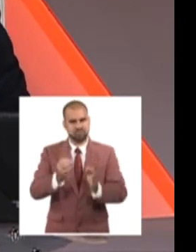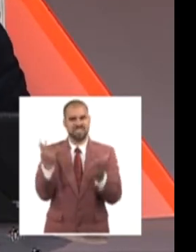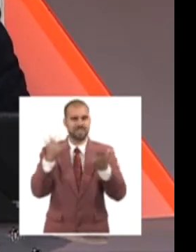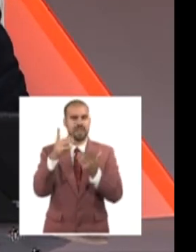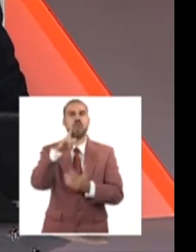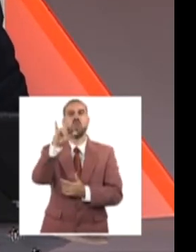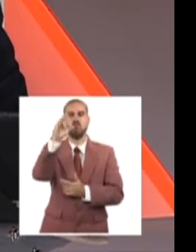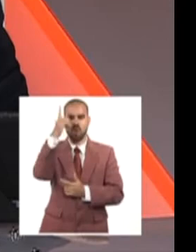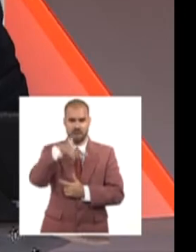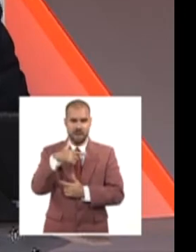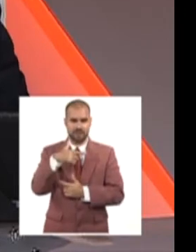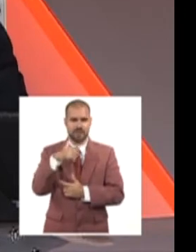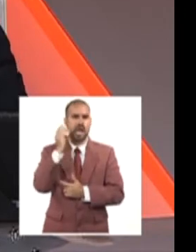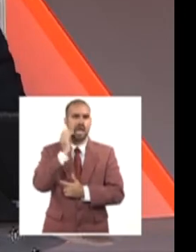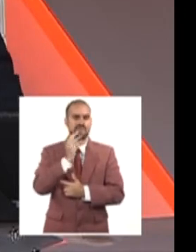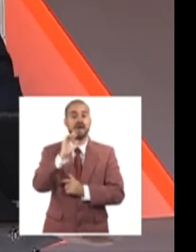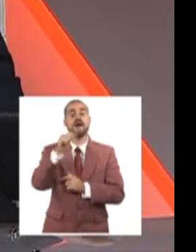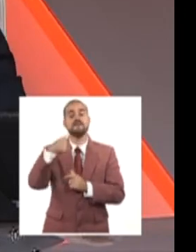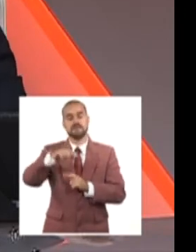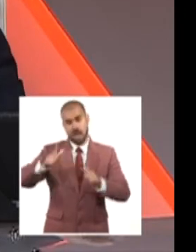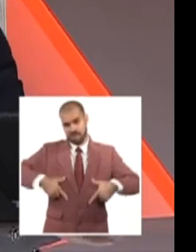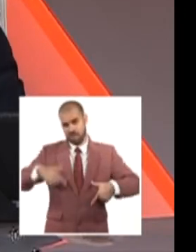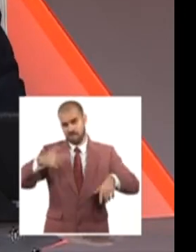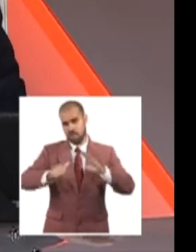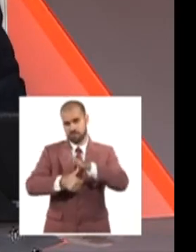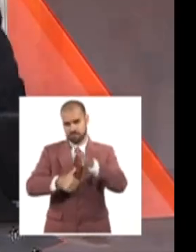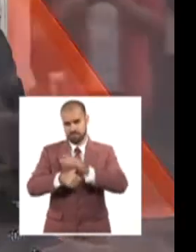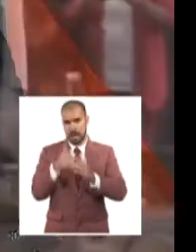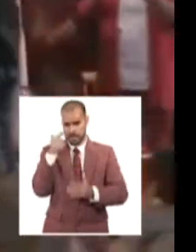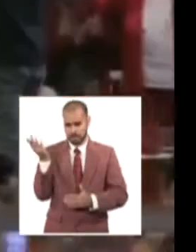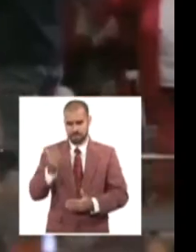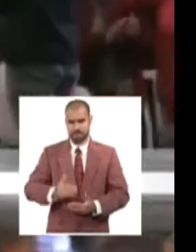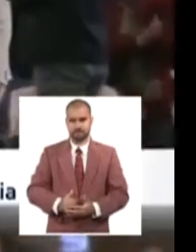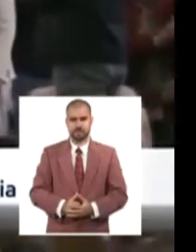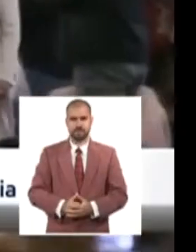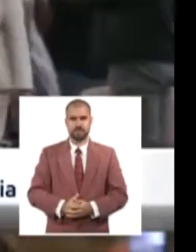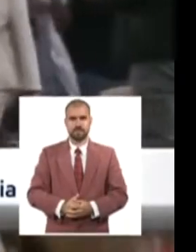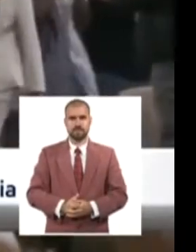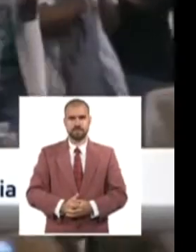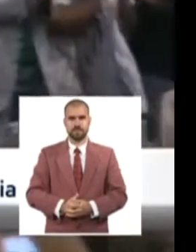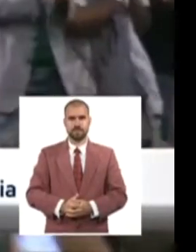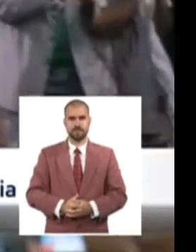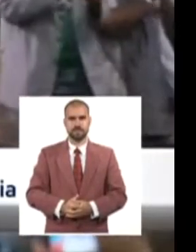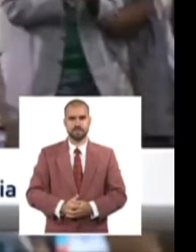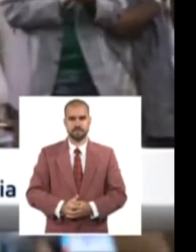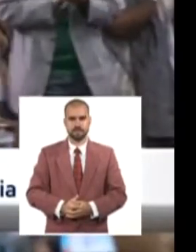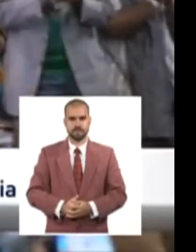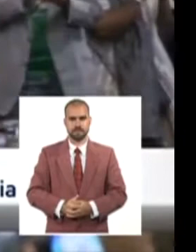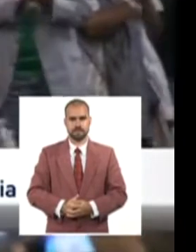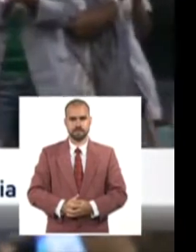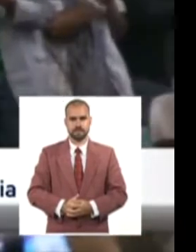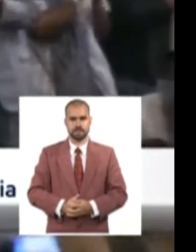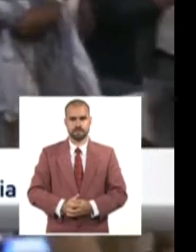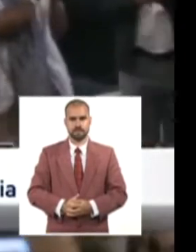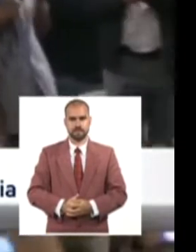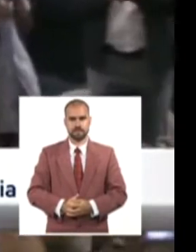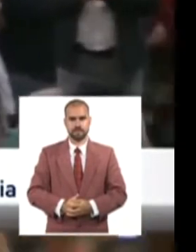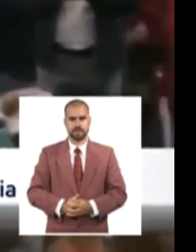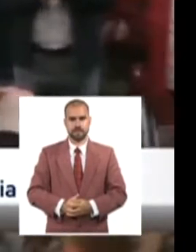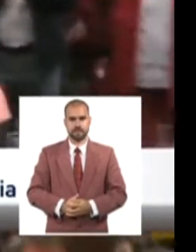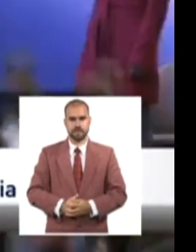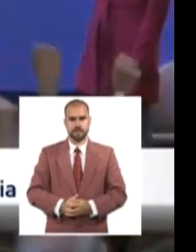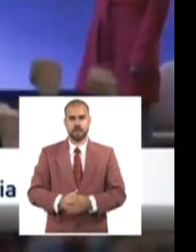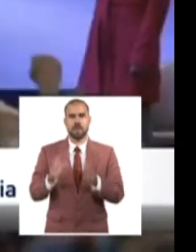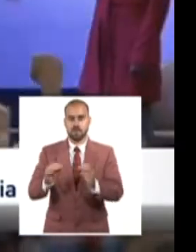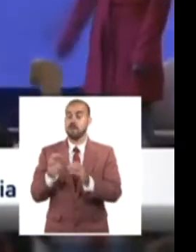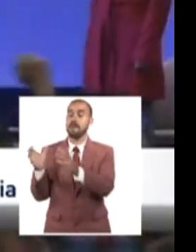presidencia de brasil veamos y estamos de regreso en unos minutos con la presencia de los líderes de la mayoría de partidos de la izquierda brasileña